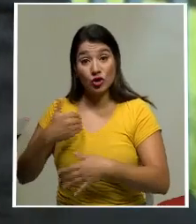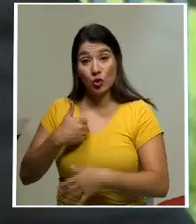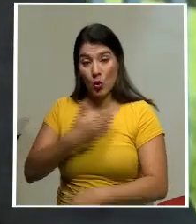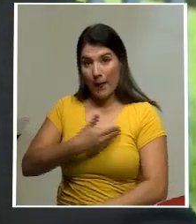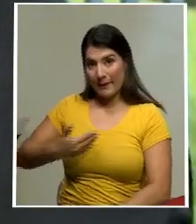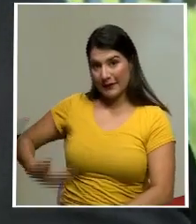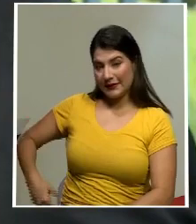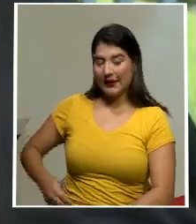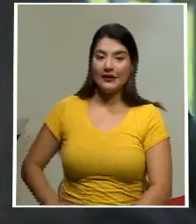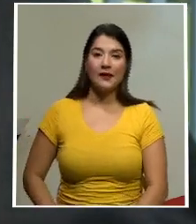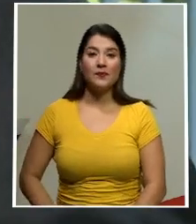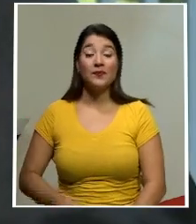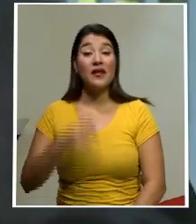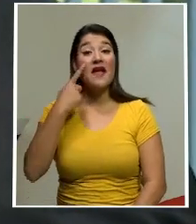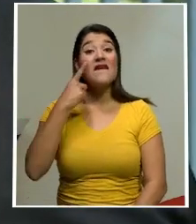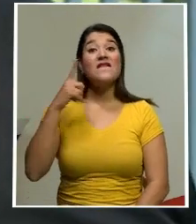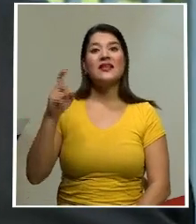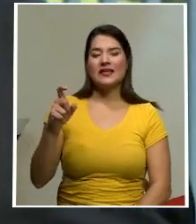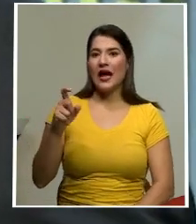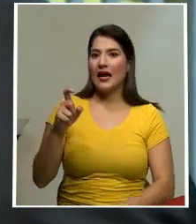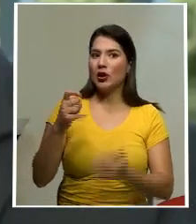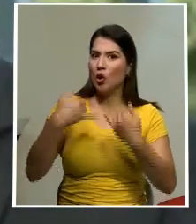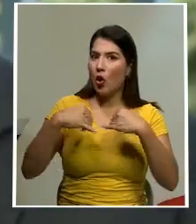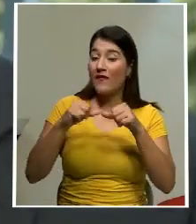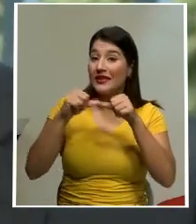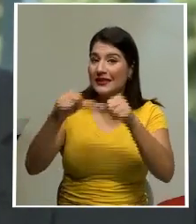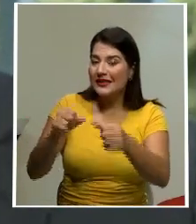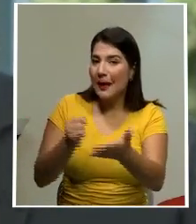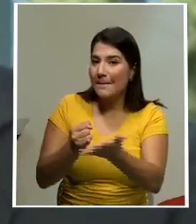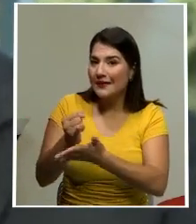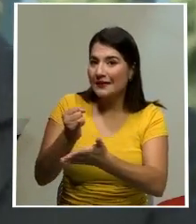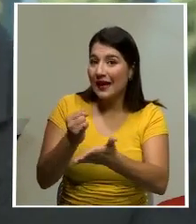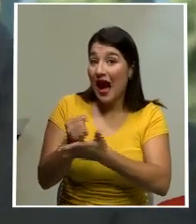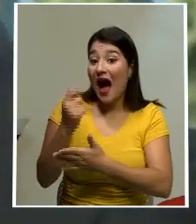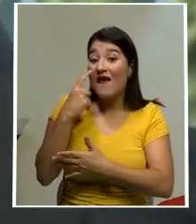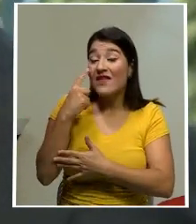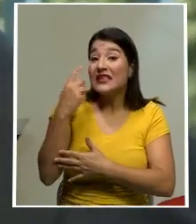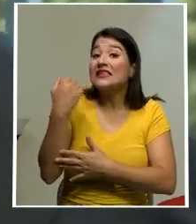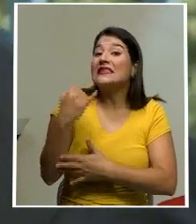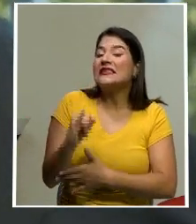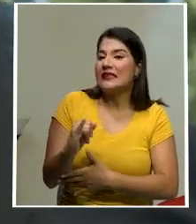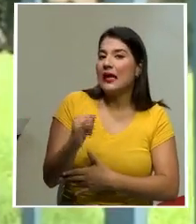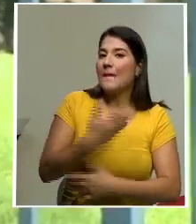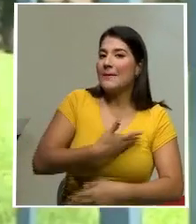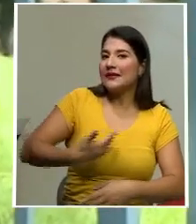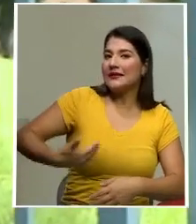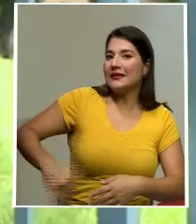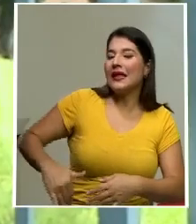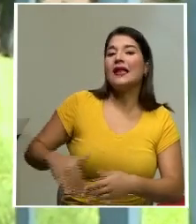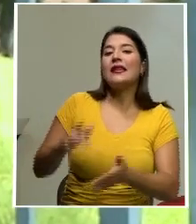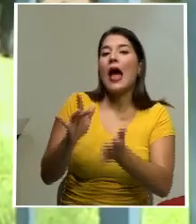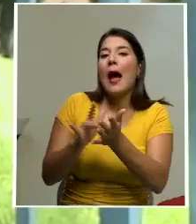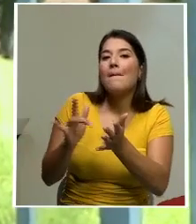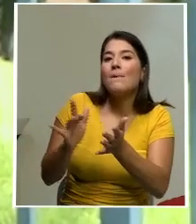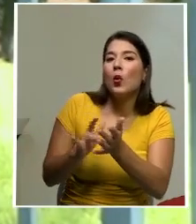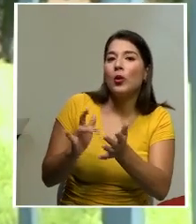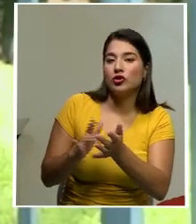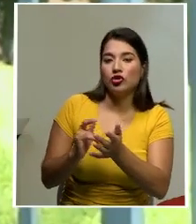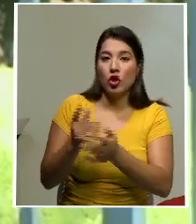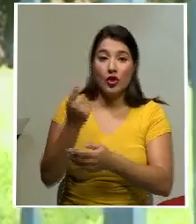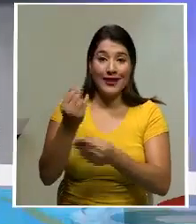con la Fiscalía, por este caso se mantiene la investigación para determinar si se cometió el presunto delito de enriquecimiento